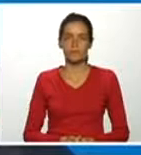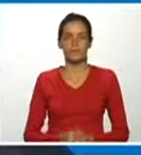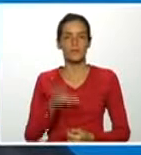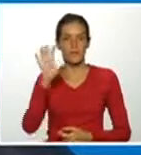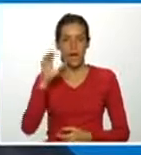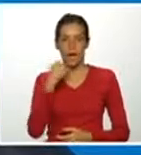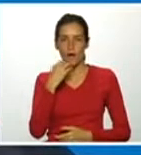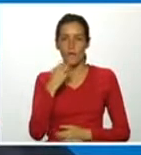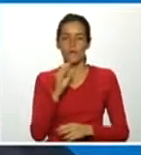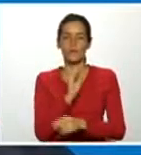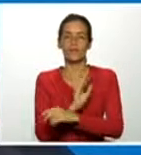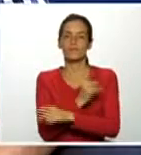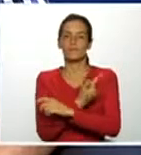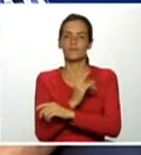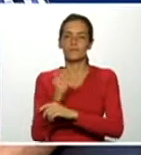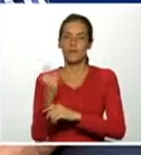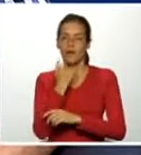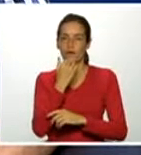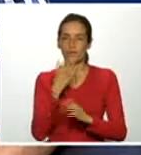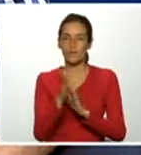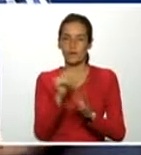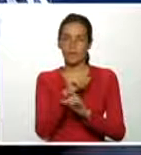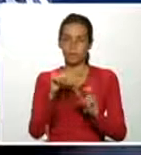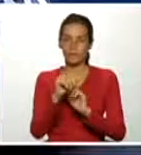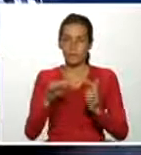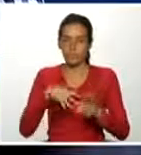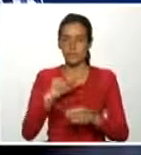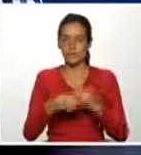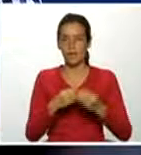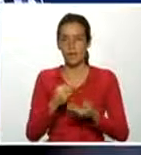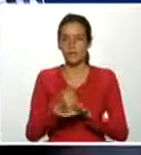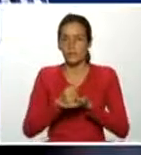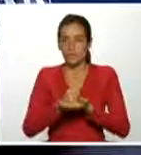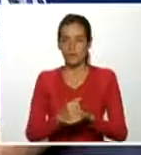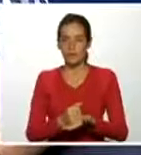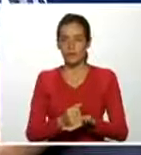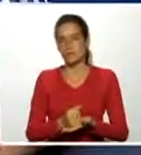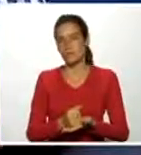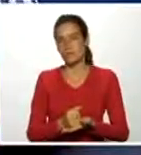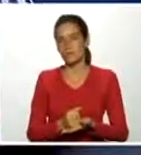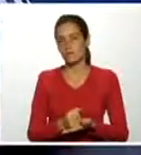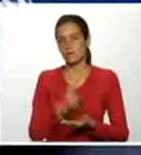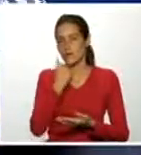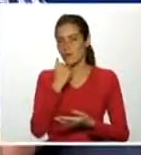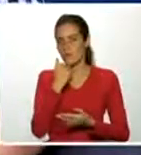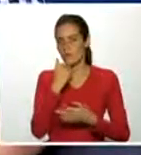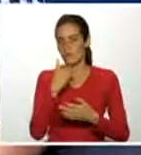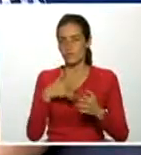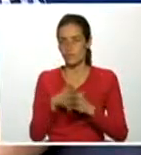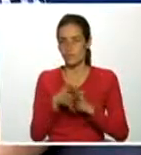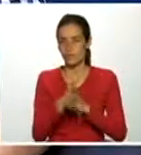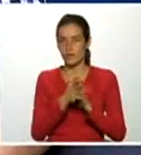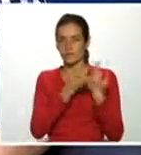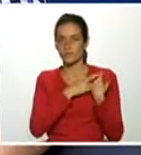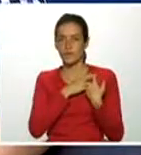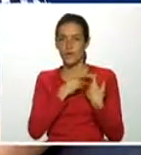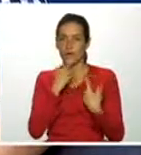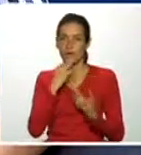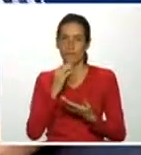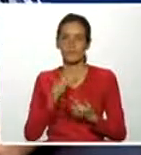de un ecosistema que pudiera ser muy colaborativo, no con aquella competencia del capitalismo